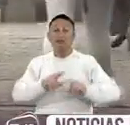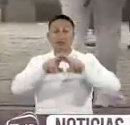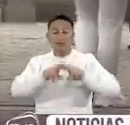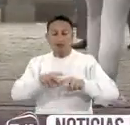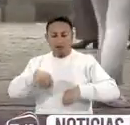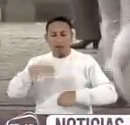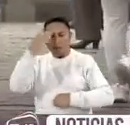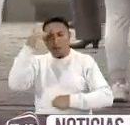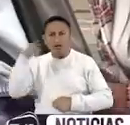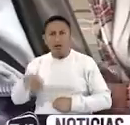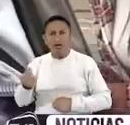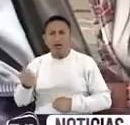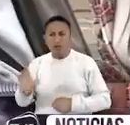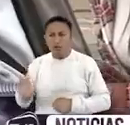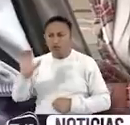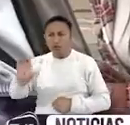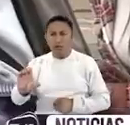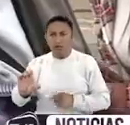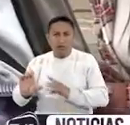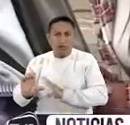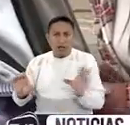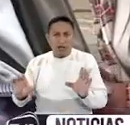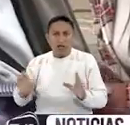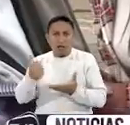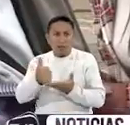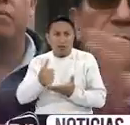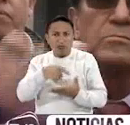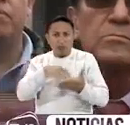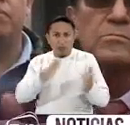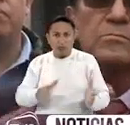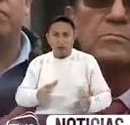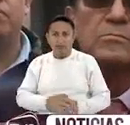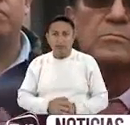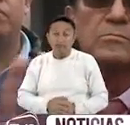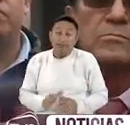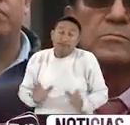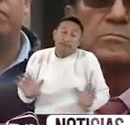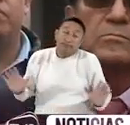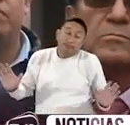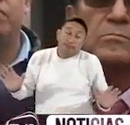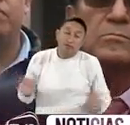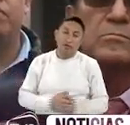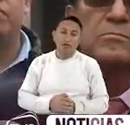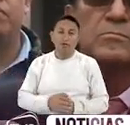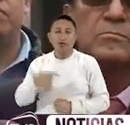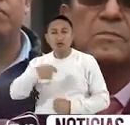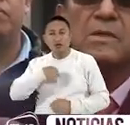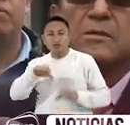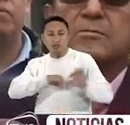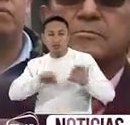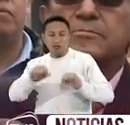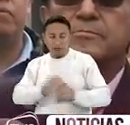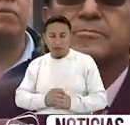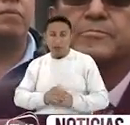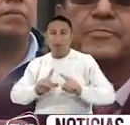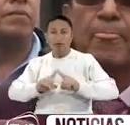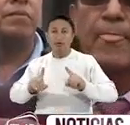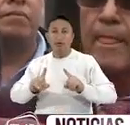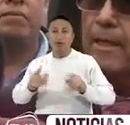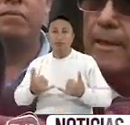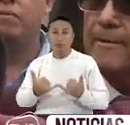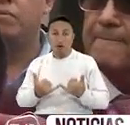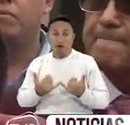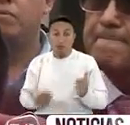razones por las que no se invirtió ese dinero en beneficio de los estudiantes. Supongo que habrá situaciones que hay que explicar al respecto, pero esas son cosas que no